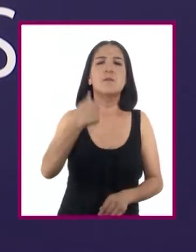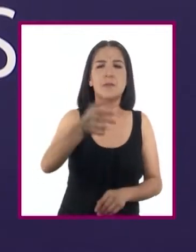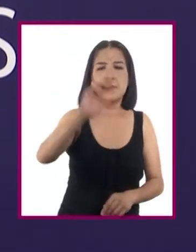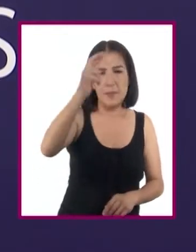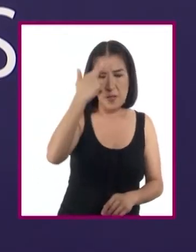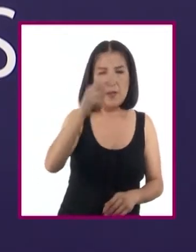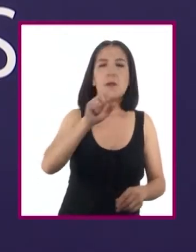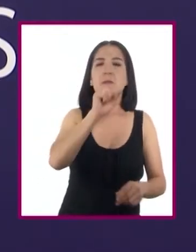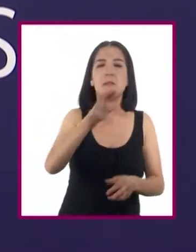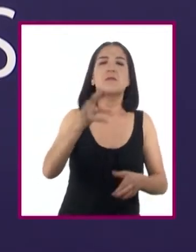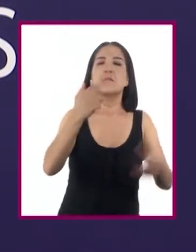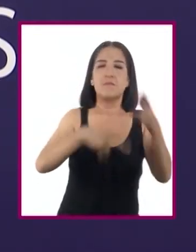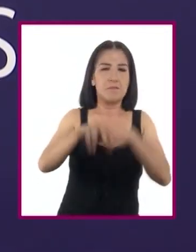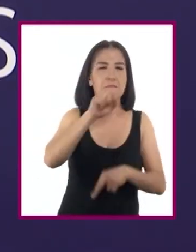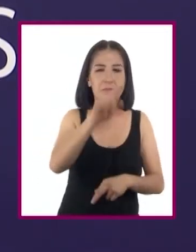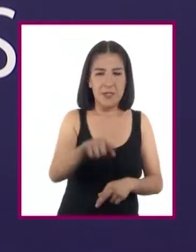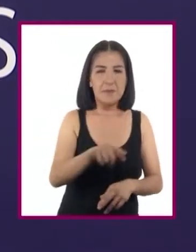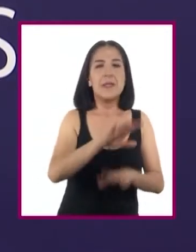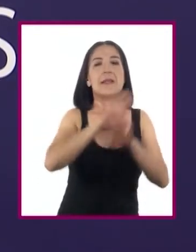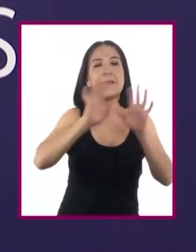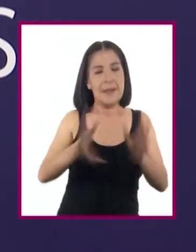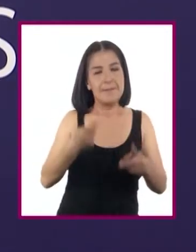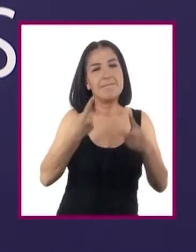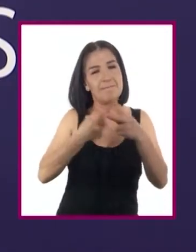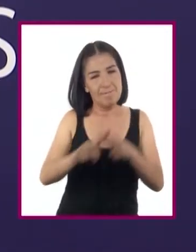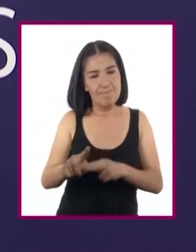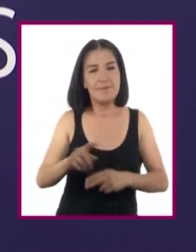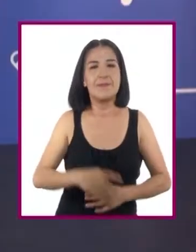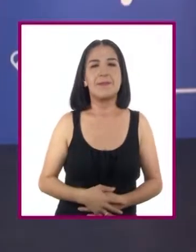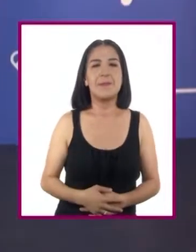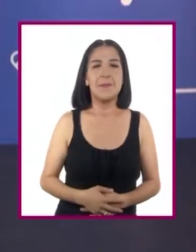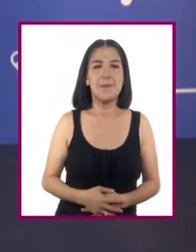que se repetirá. Dicho esto, vamos a lo que sigue.